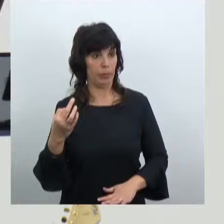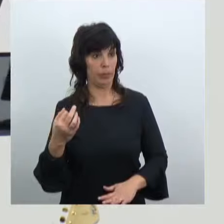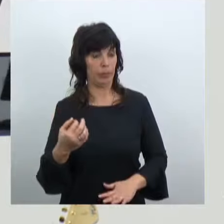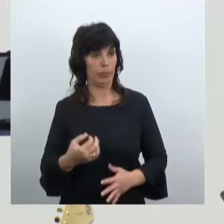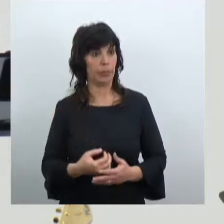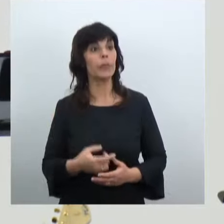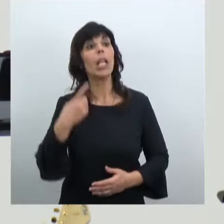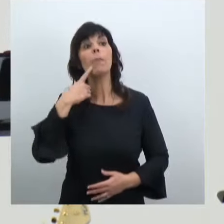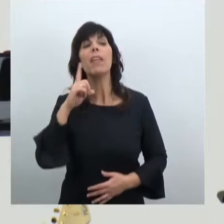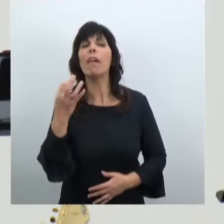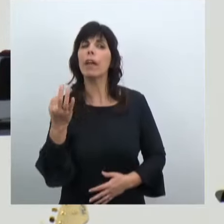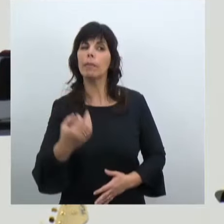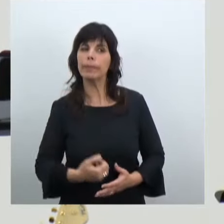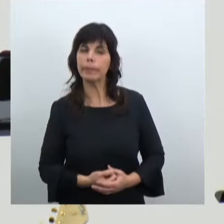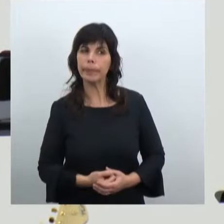y me dice,